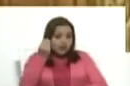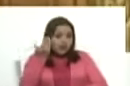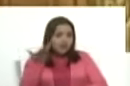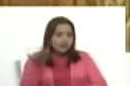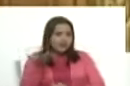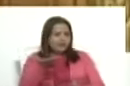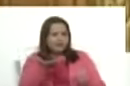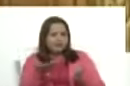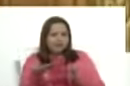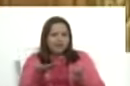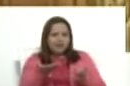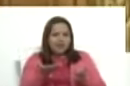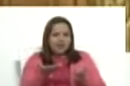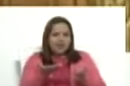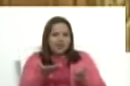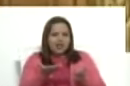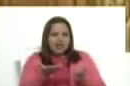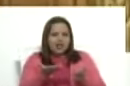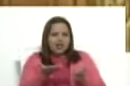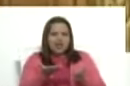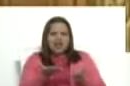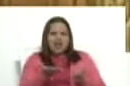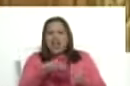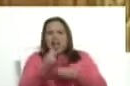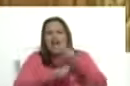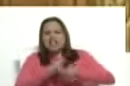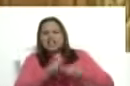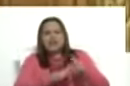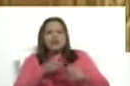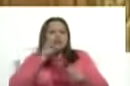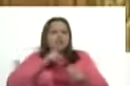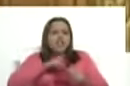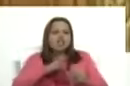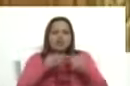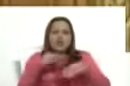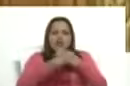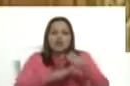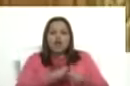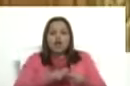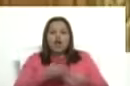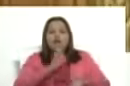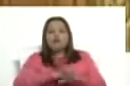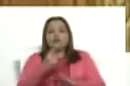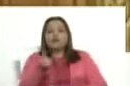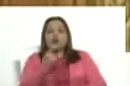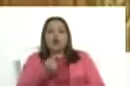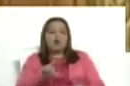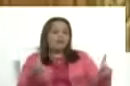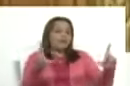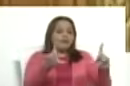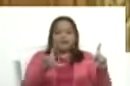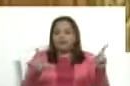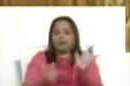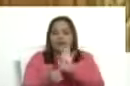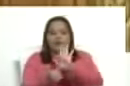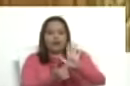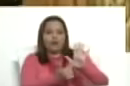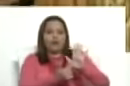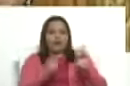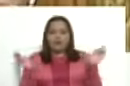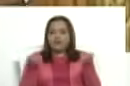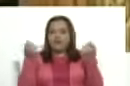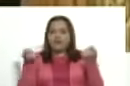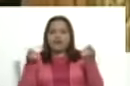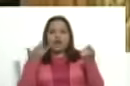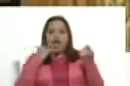sí, enlodaba lo que ocurrió. Porque viven es de la pantalla, ¿ves? De la pantalla, cuando